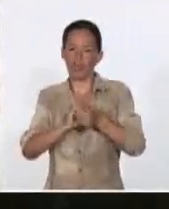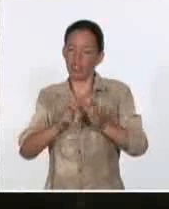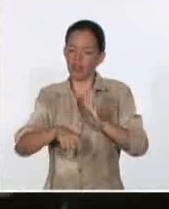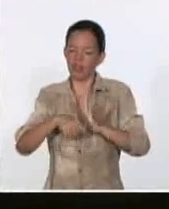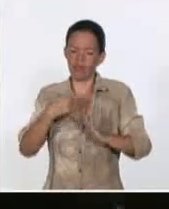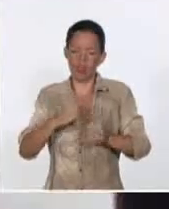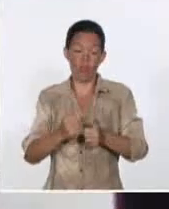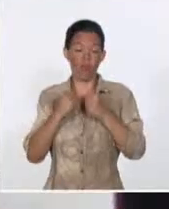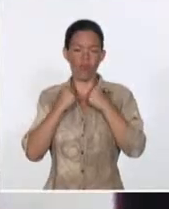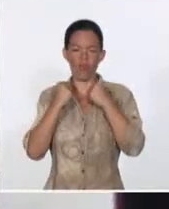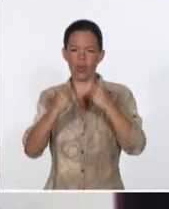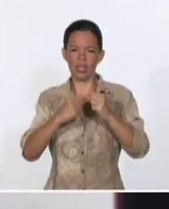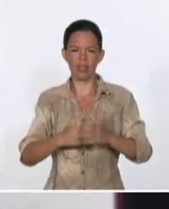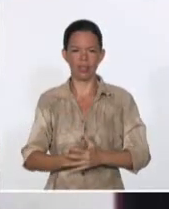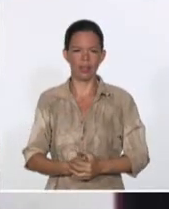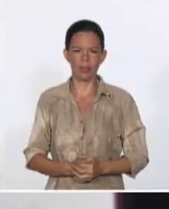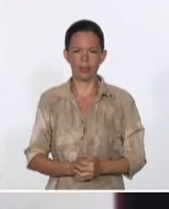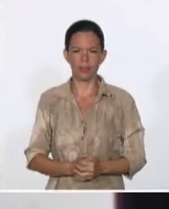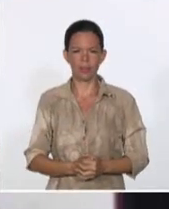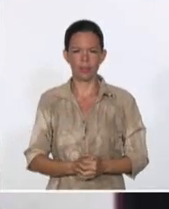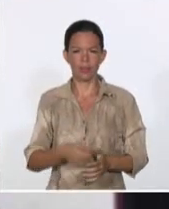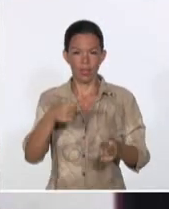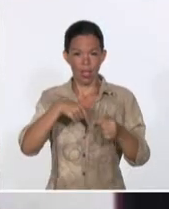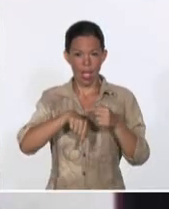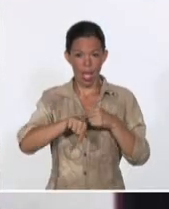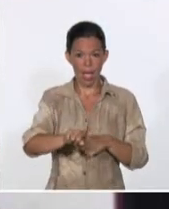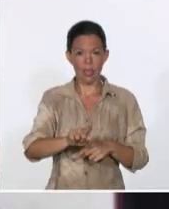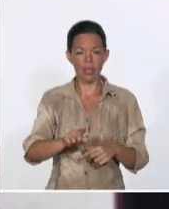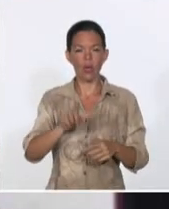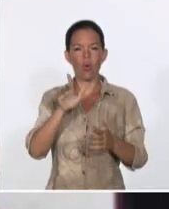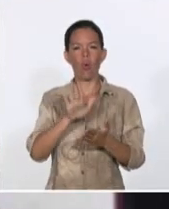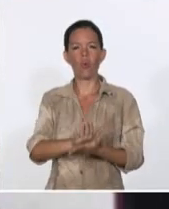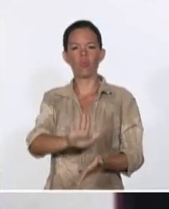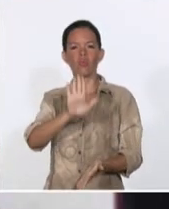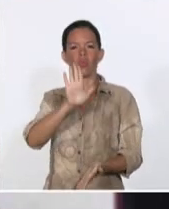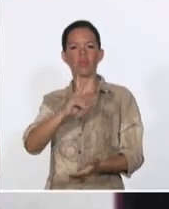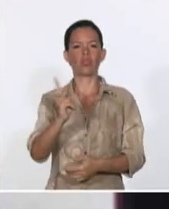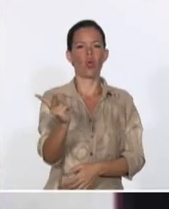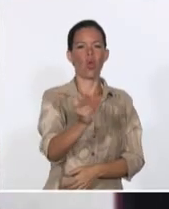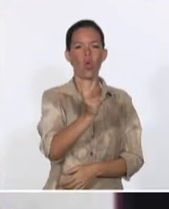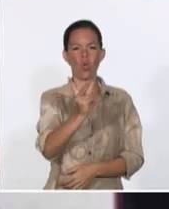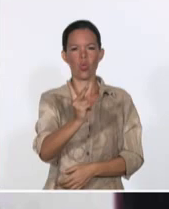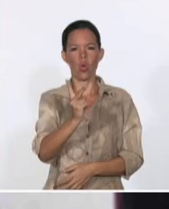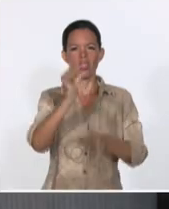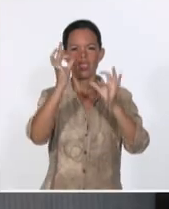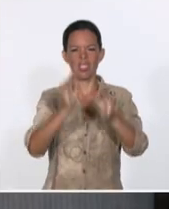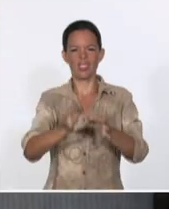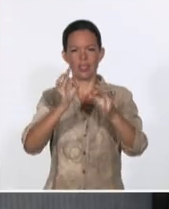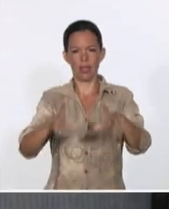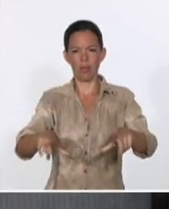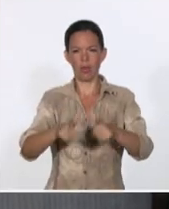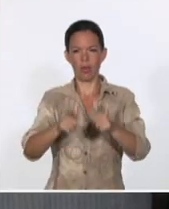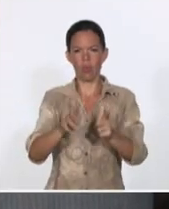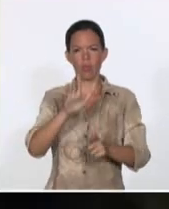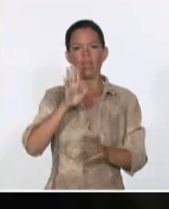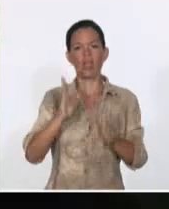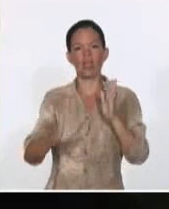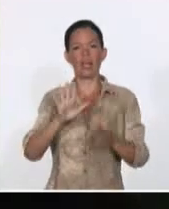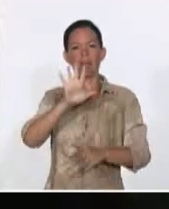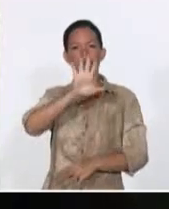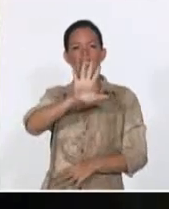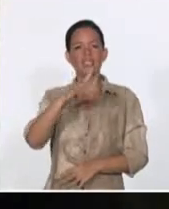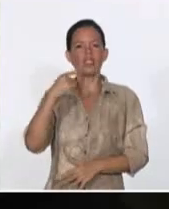Ahí se comprometieron mutuamente a cada 5 años mi padre a hacerle un